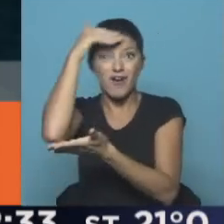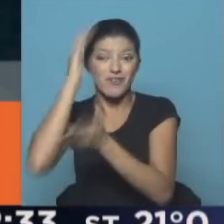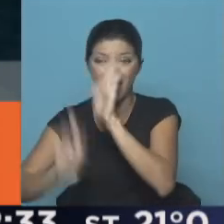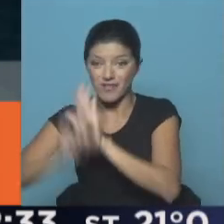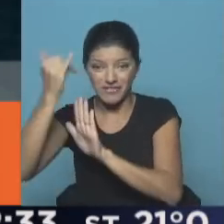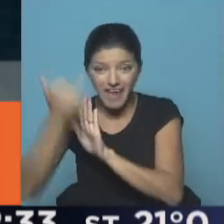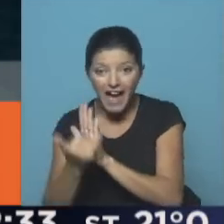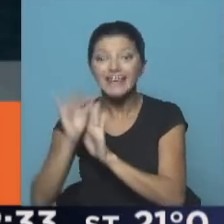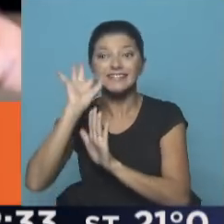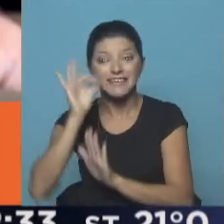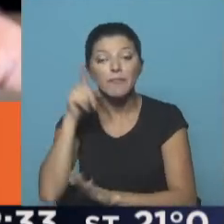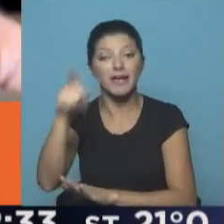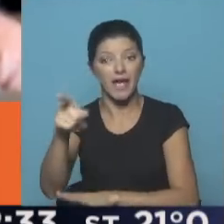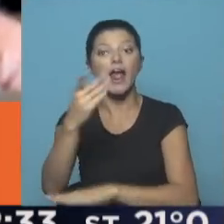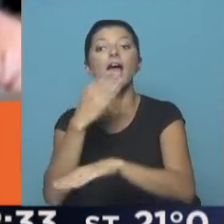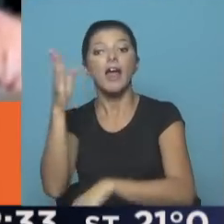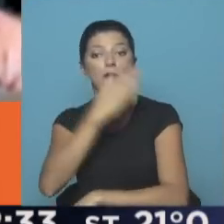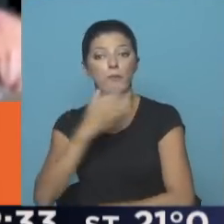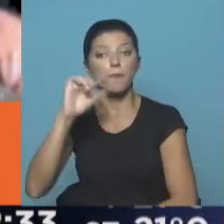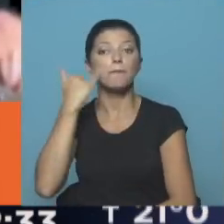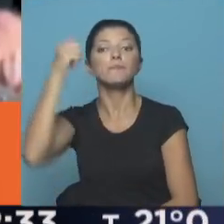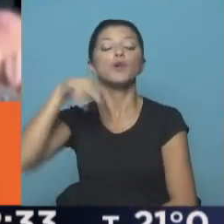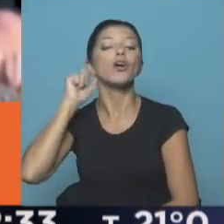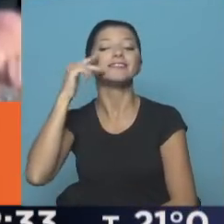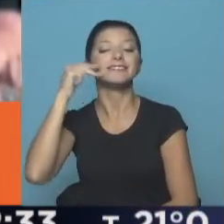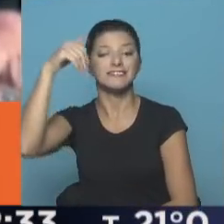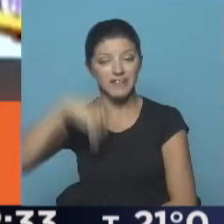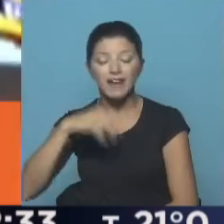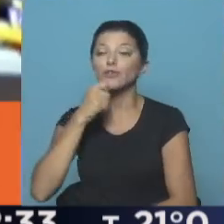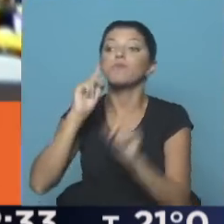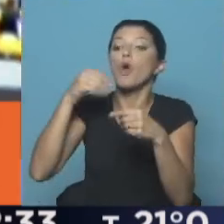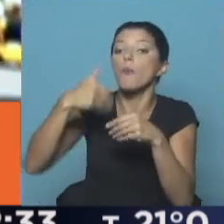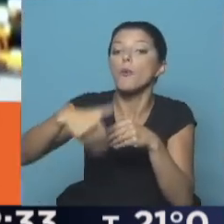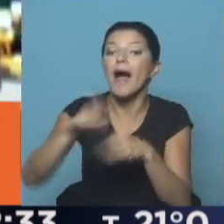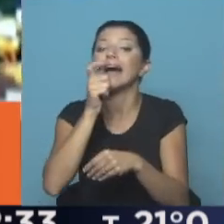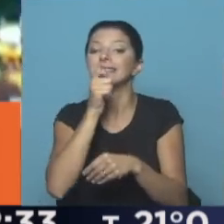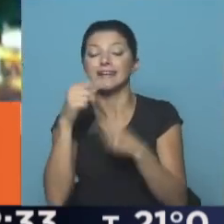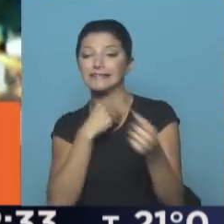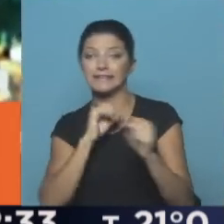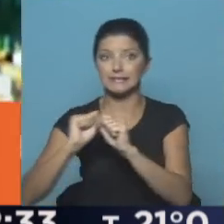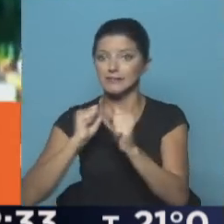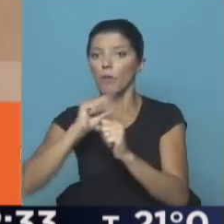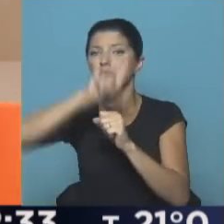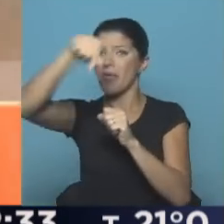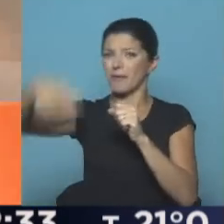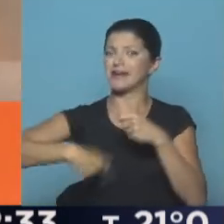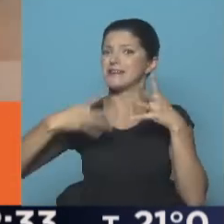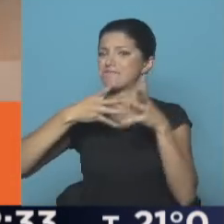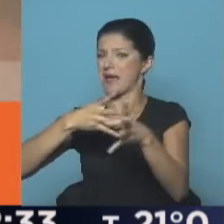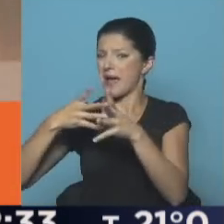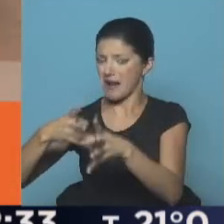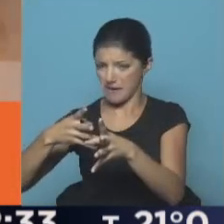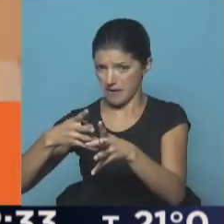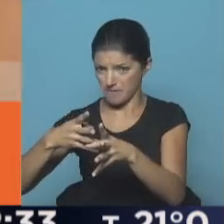y saben que el régimen de Pyongyang es considerado imprevisible y si se viera acorralado podría desatar un conflicto regional que podría